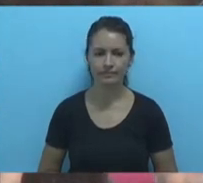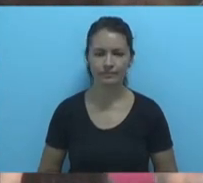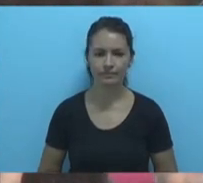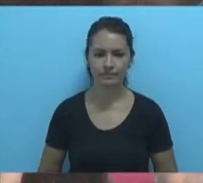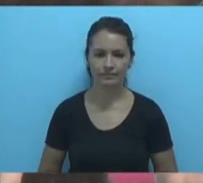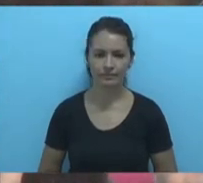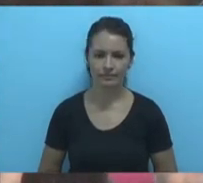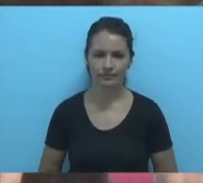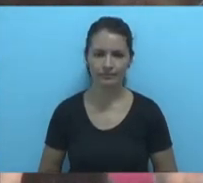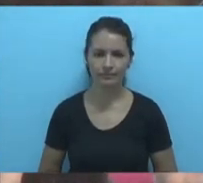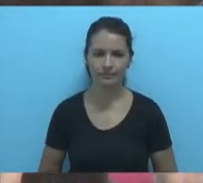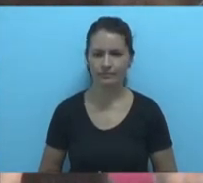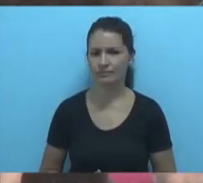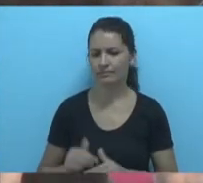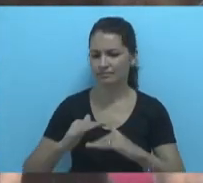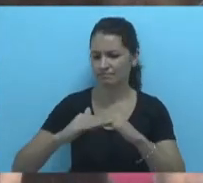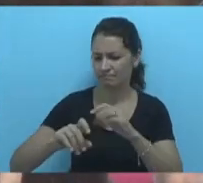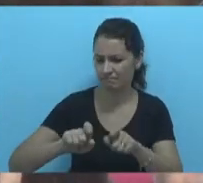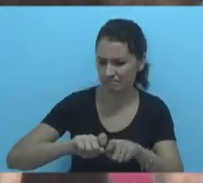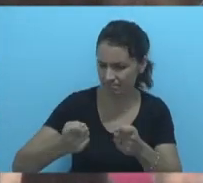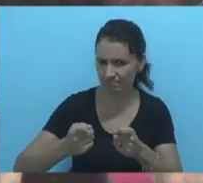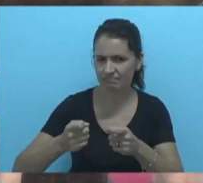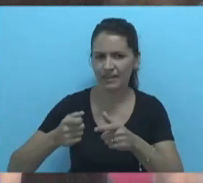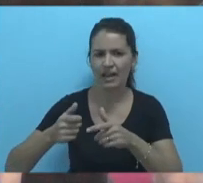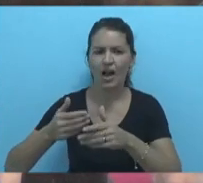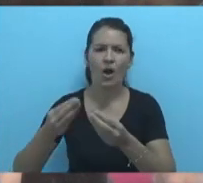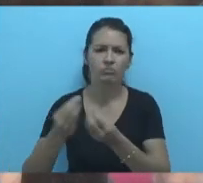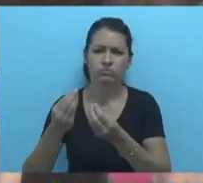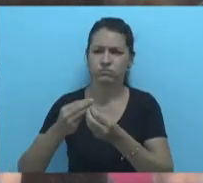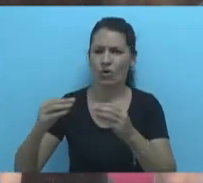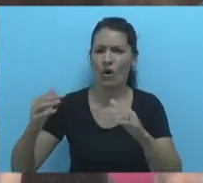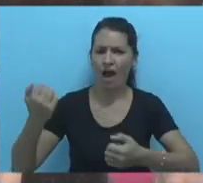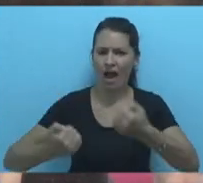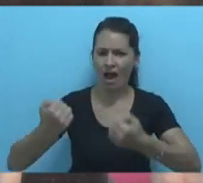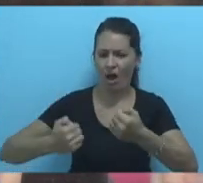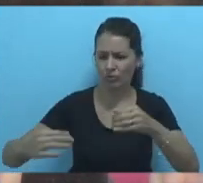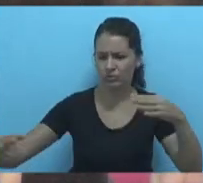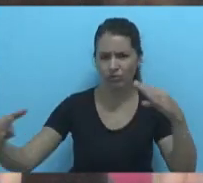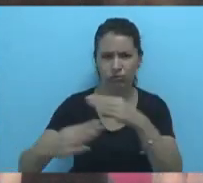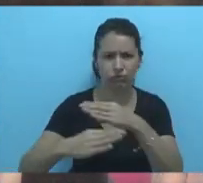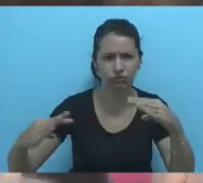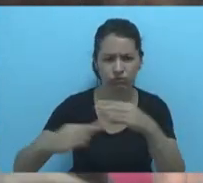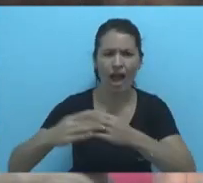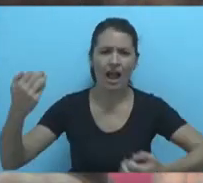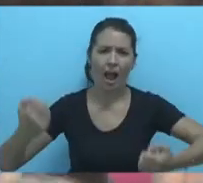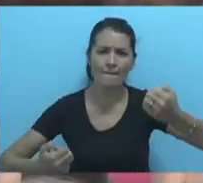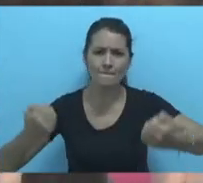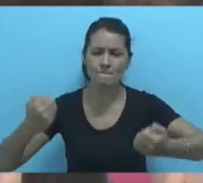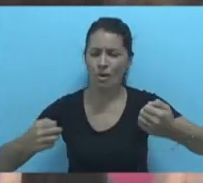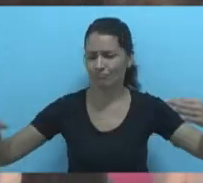deterioro de la calzada, por el colapso de la cantidad de autos que la transitan y de camiones todos los